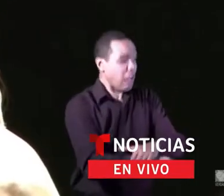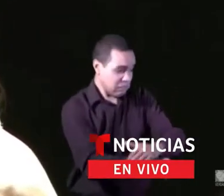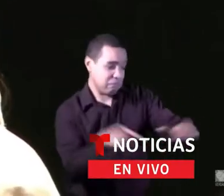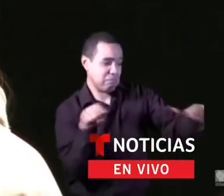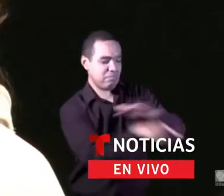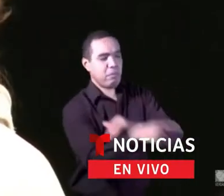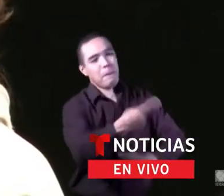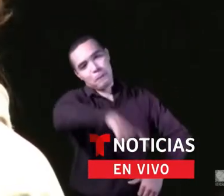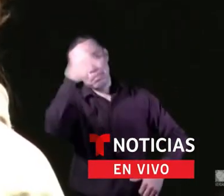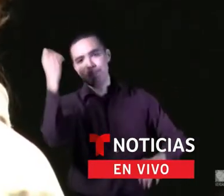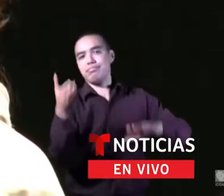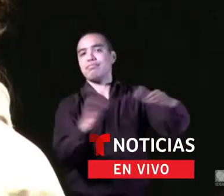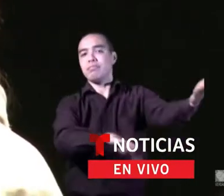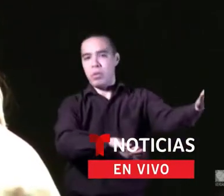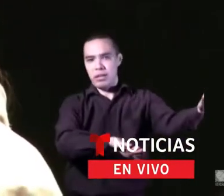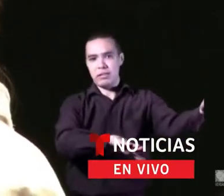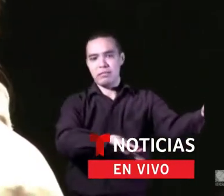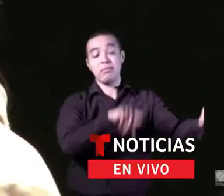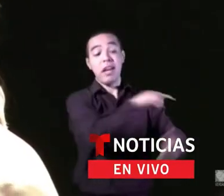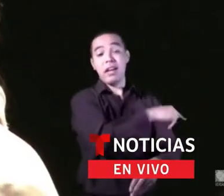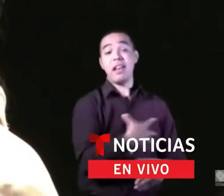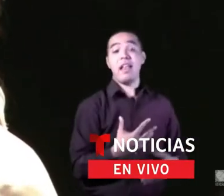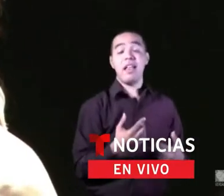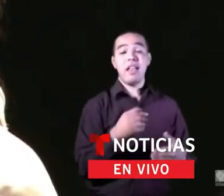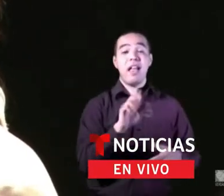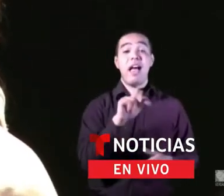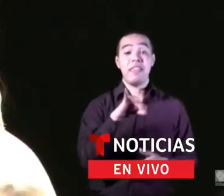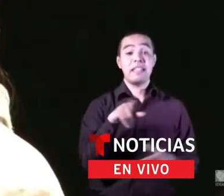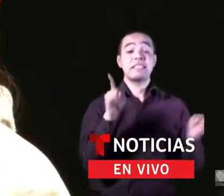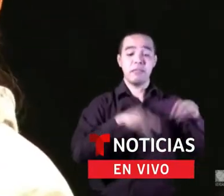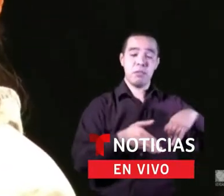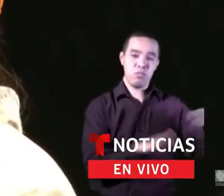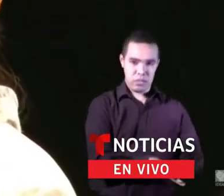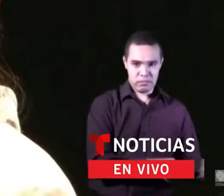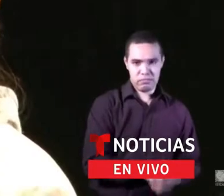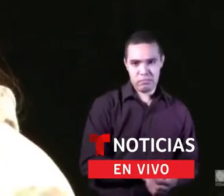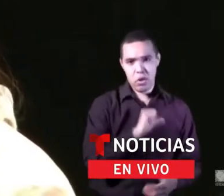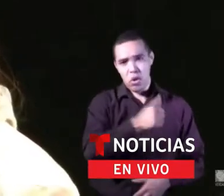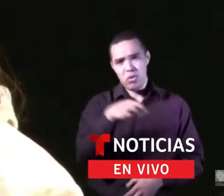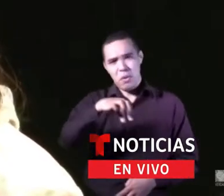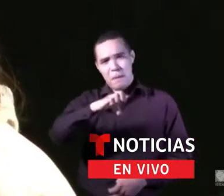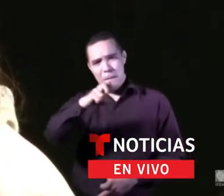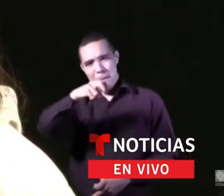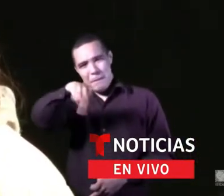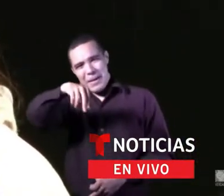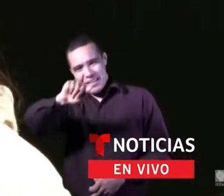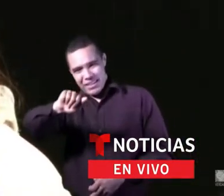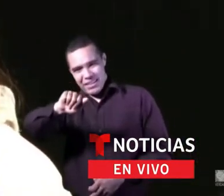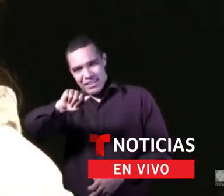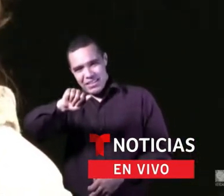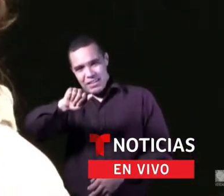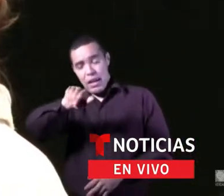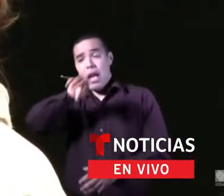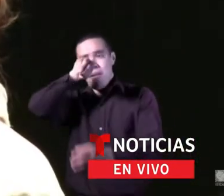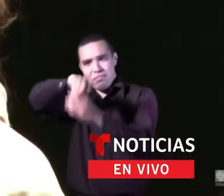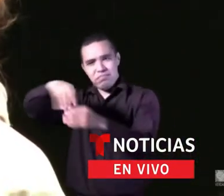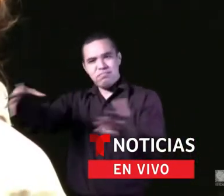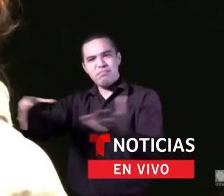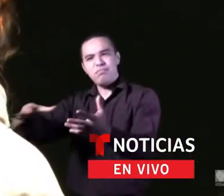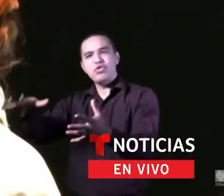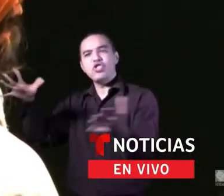la peña que los sacaron del campo de concentración donde yo estaba el campo de concentración de sombra